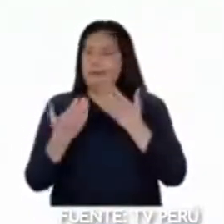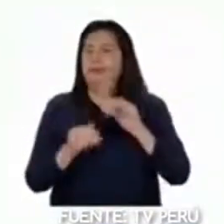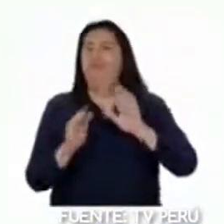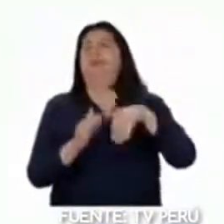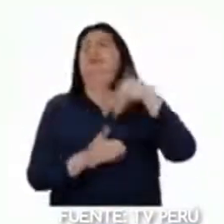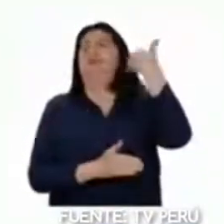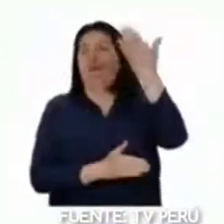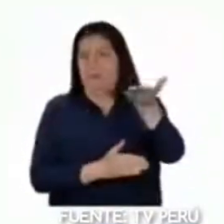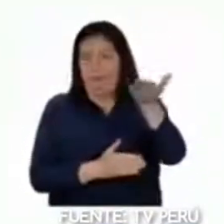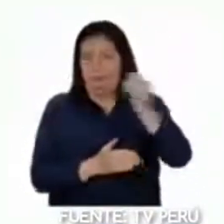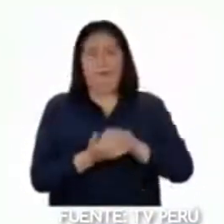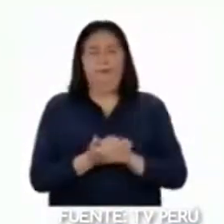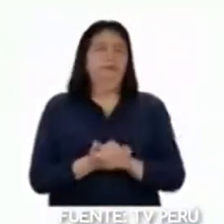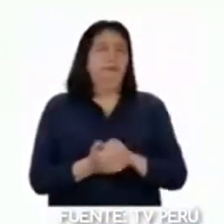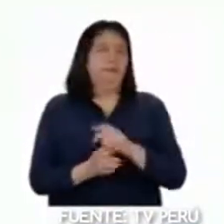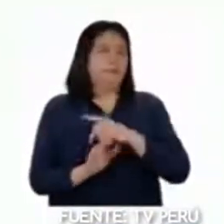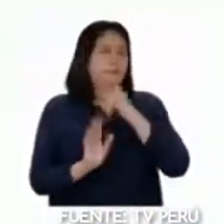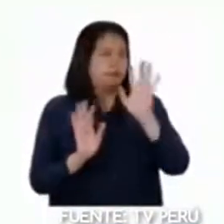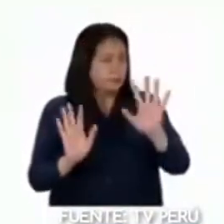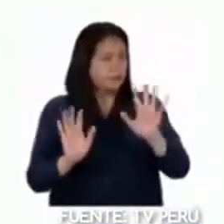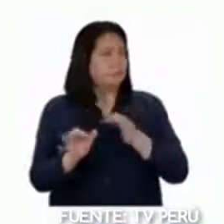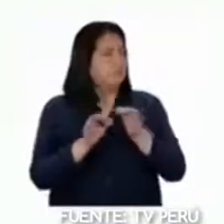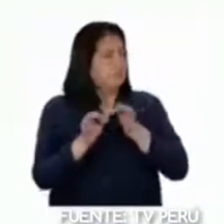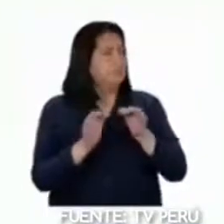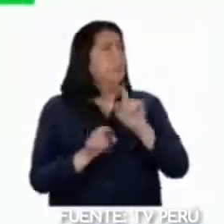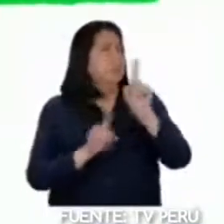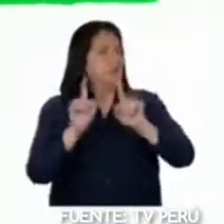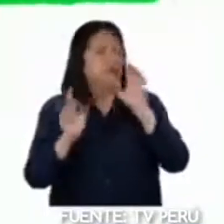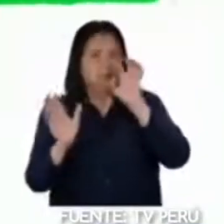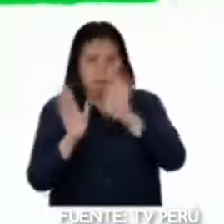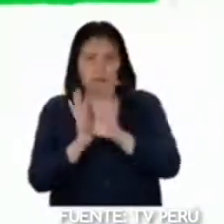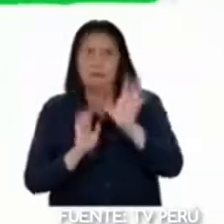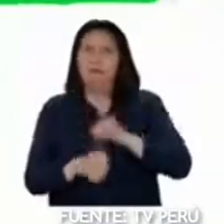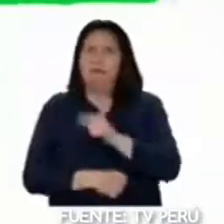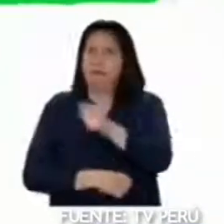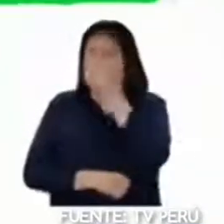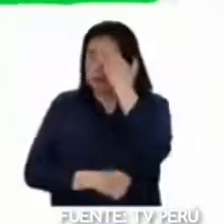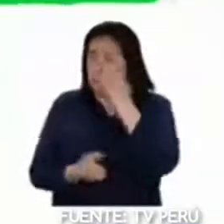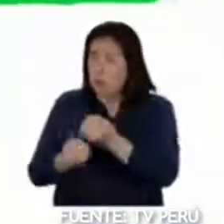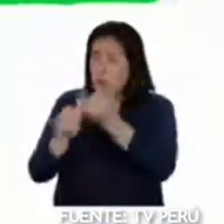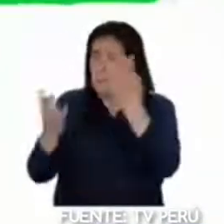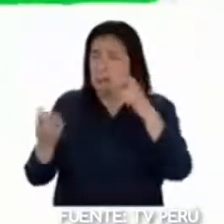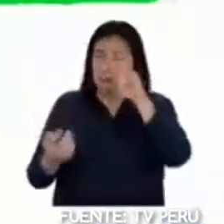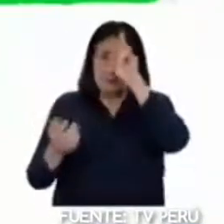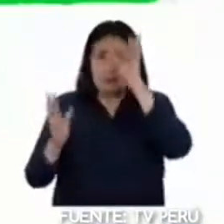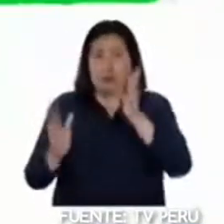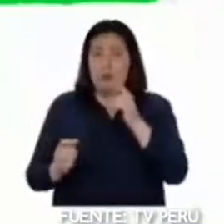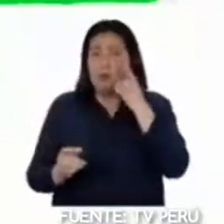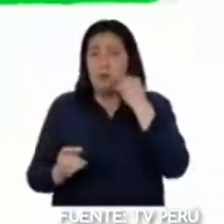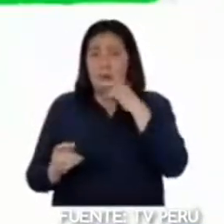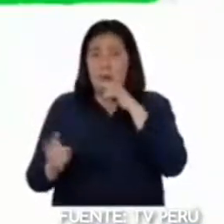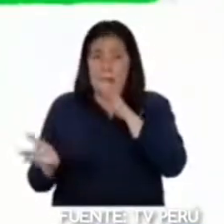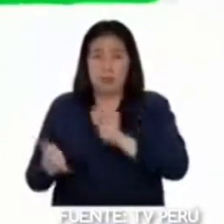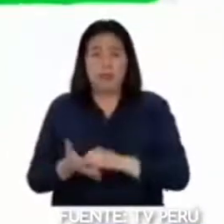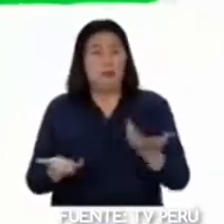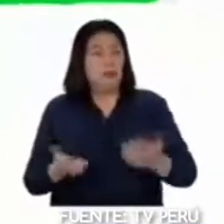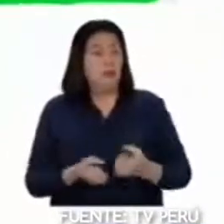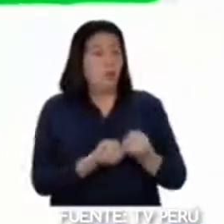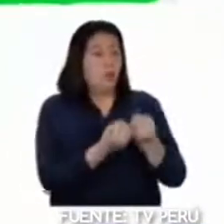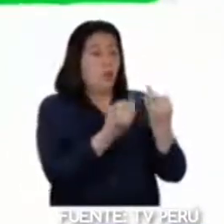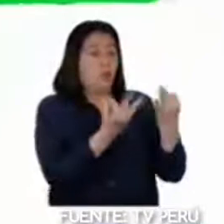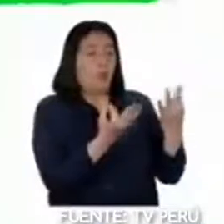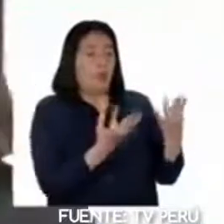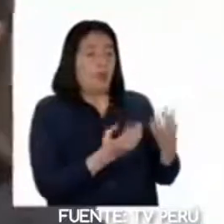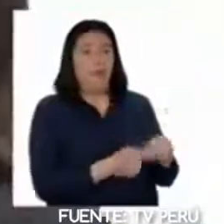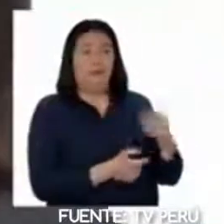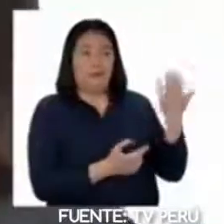el próximo programa. Pero te puedo adelantar algunos ejemplos. ¿Sabes cuántas peruanas y peruanos somos según el